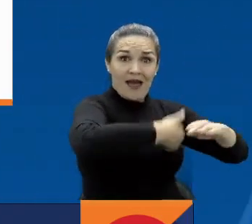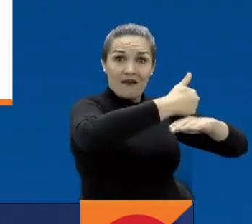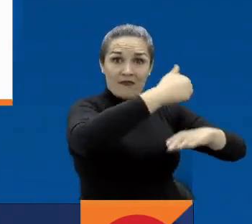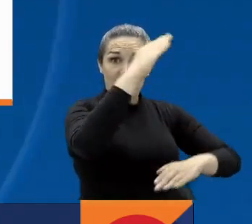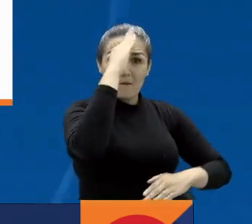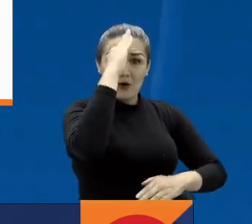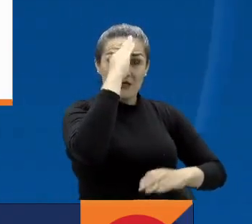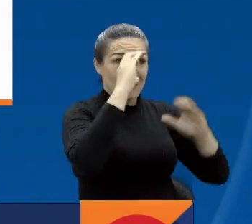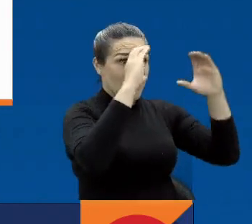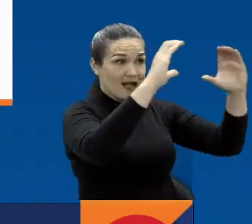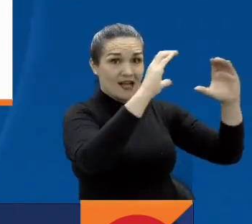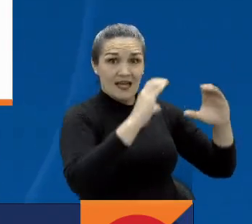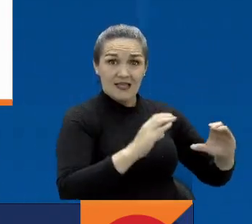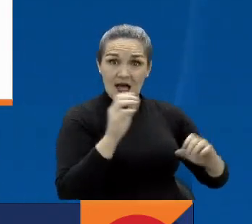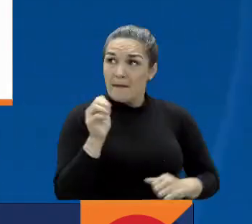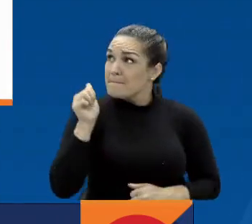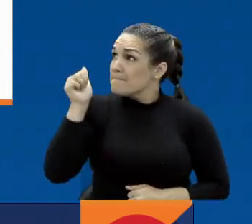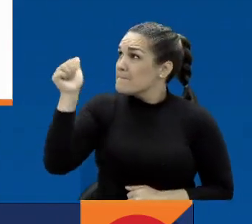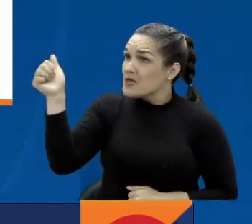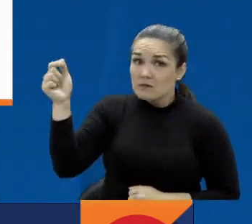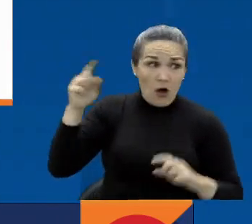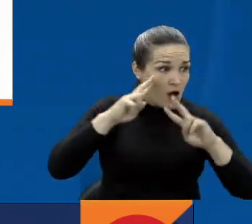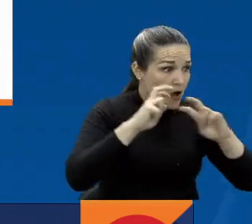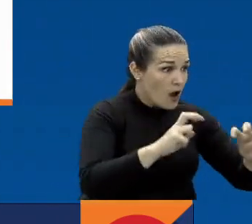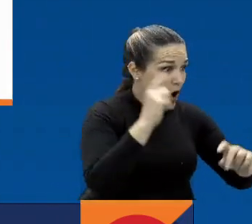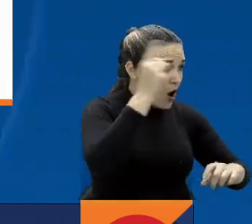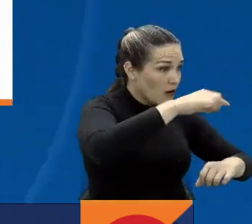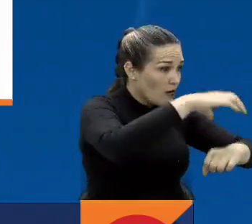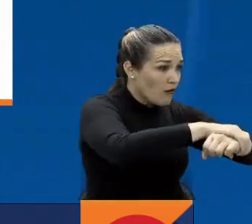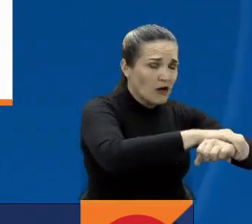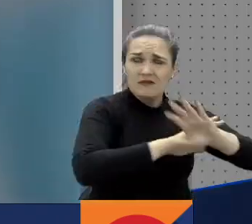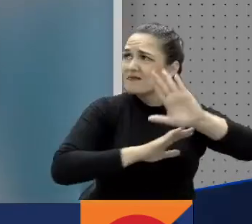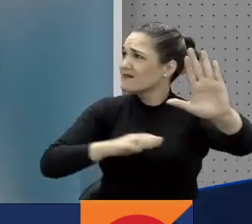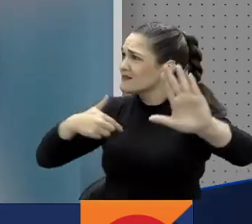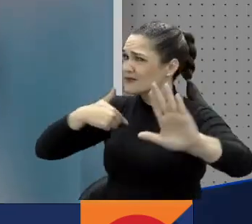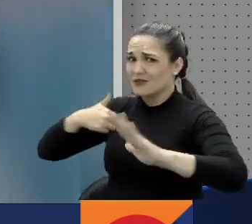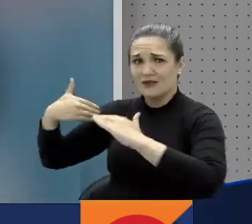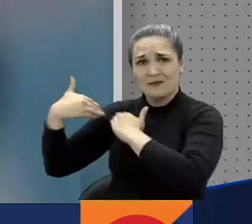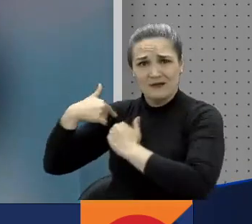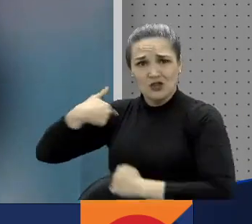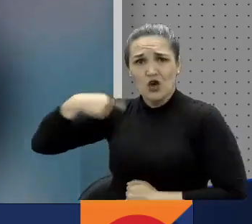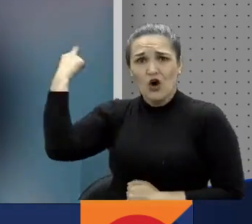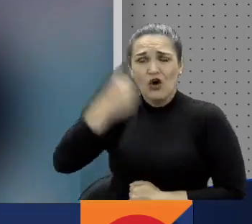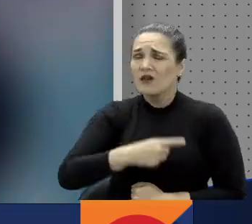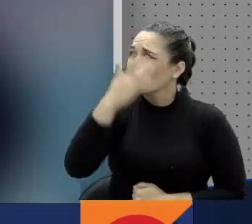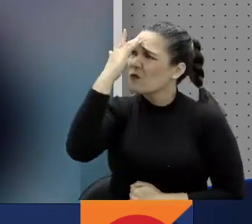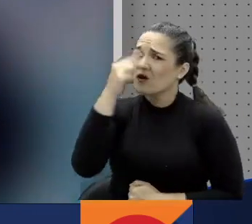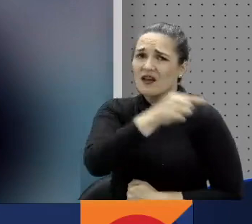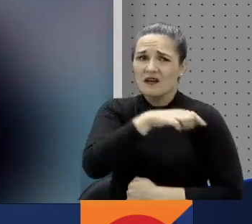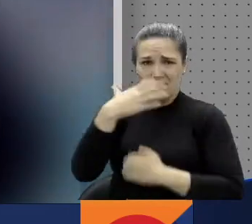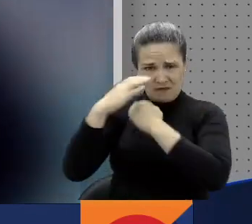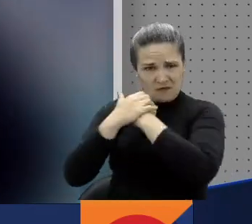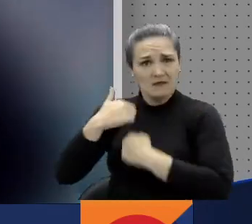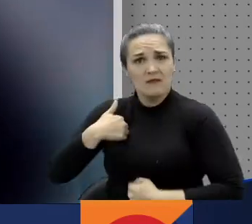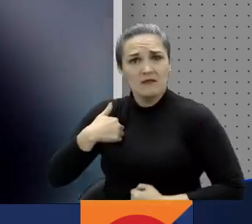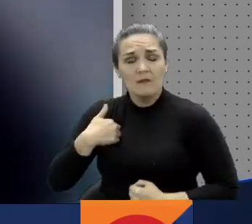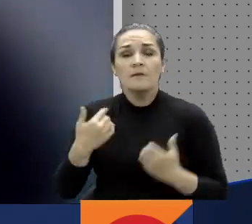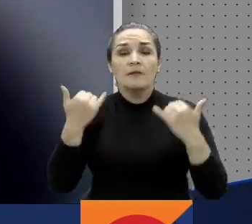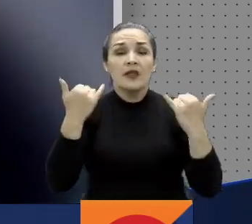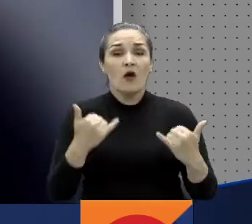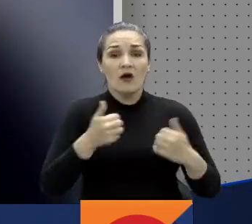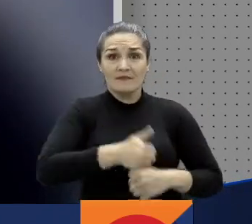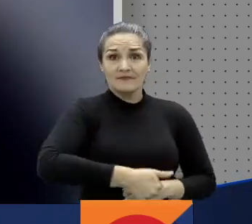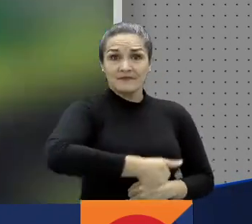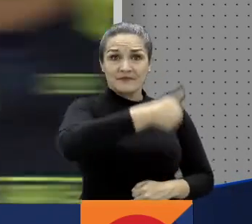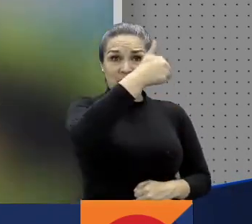en el caquetá por mis órdenes de no matar a la población civil el jefe de estado salió en defensa del Coronel quien hasta el momento